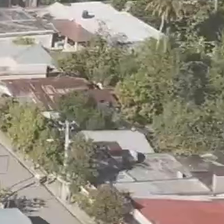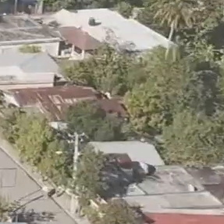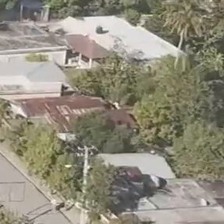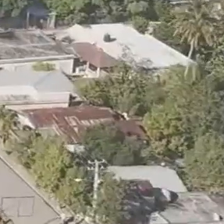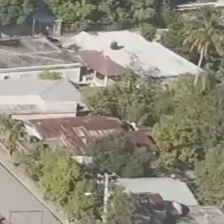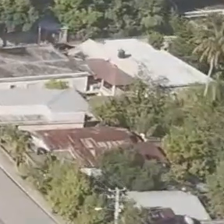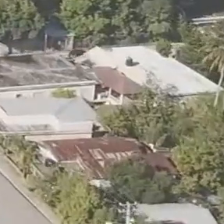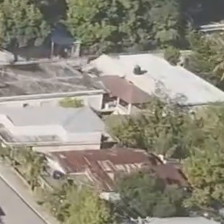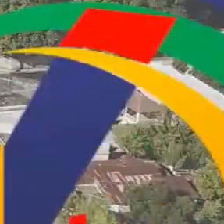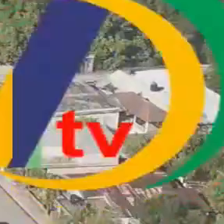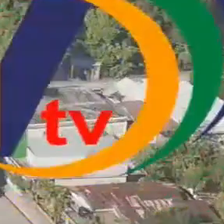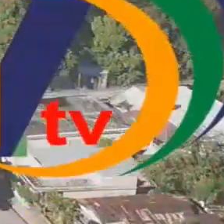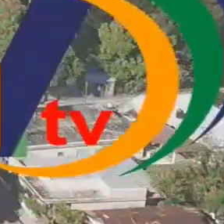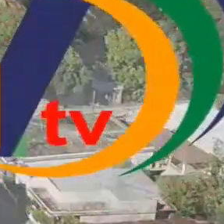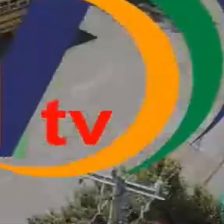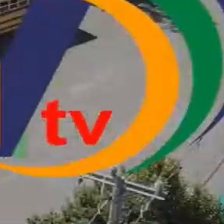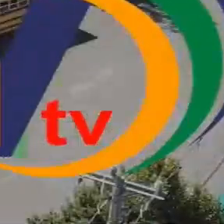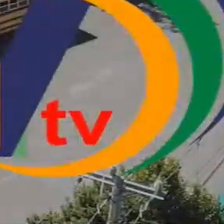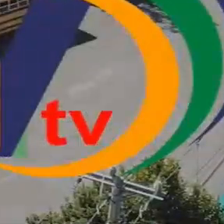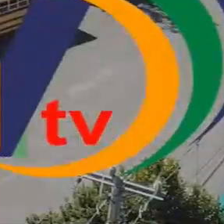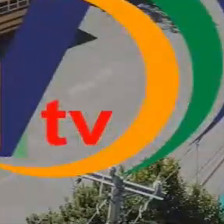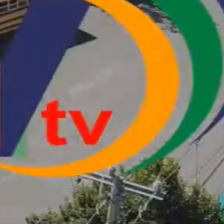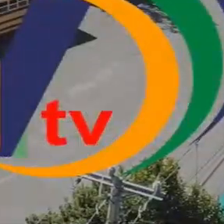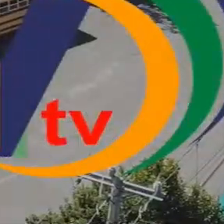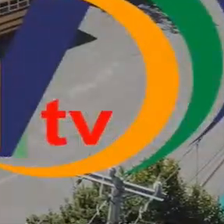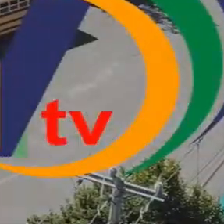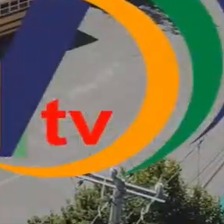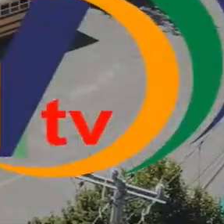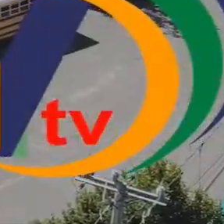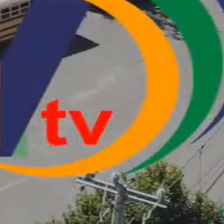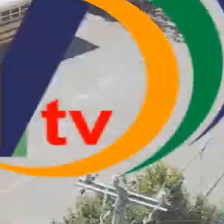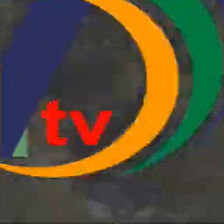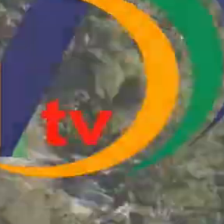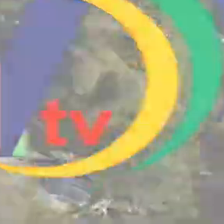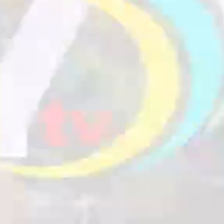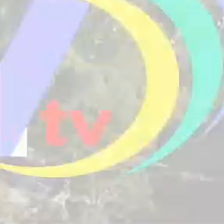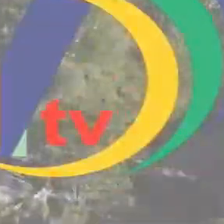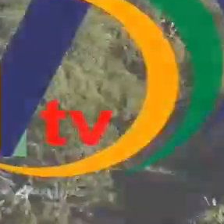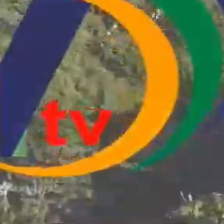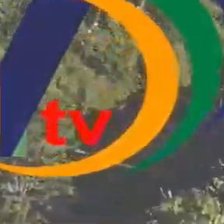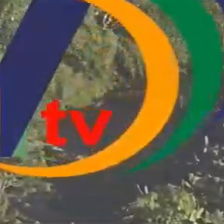en inver tv avance avance de